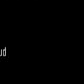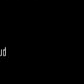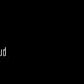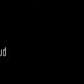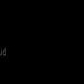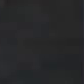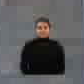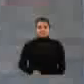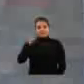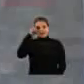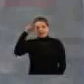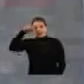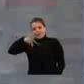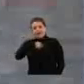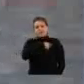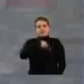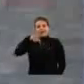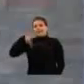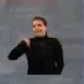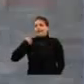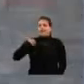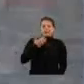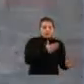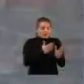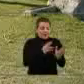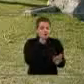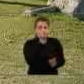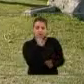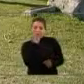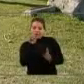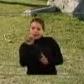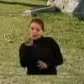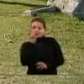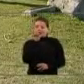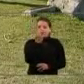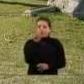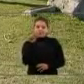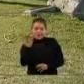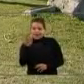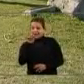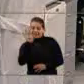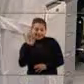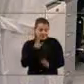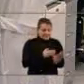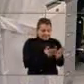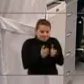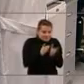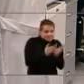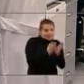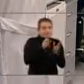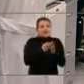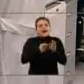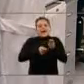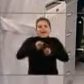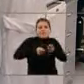Juventud. El Plan Nacional de Juventudes para el periodo 2011-2015 es una hoja de ruta.